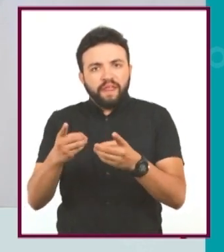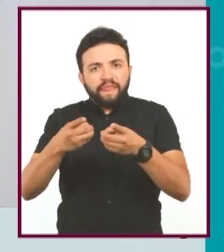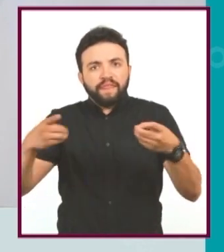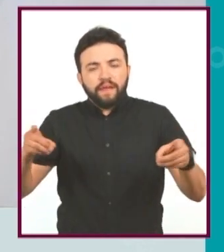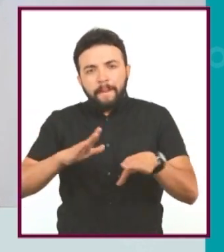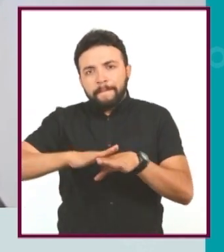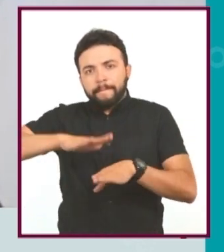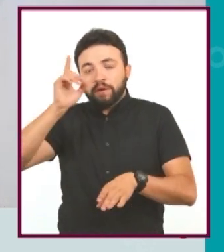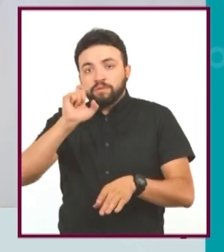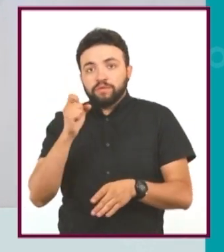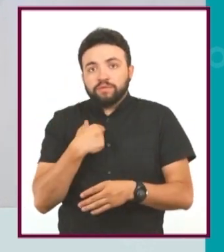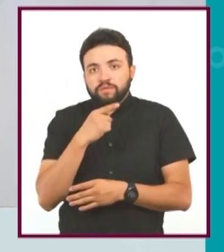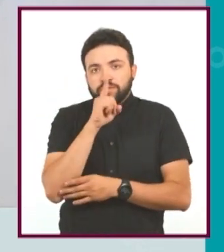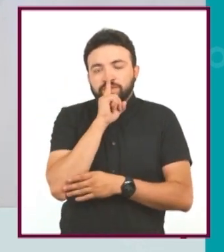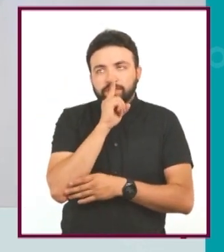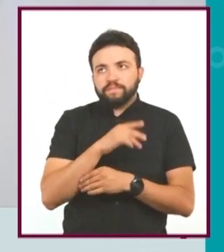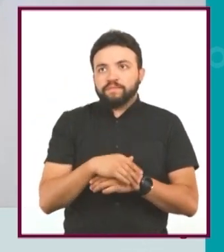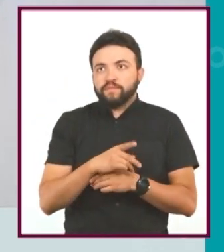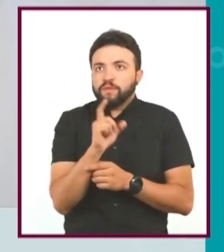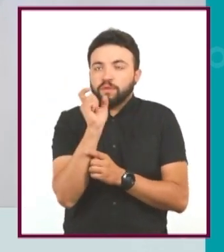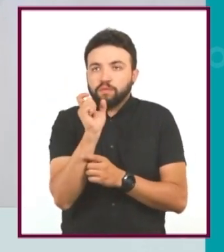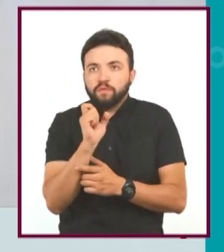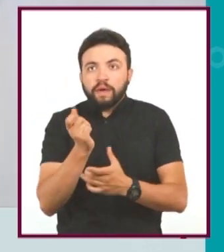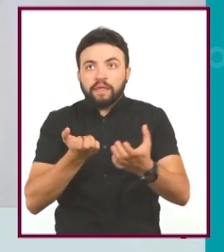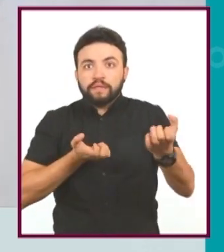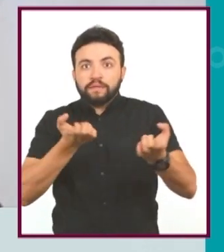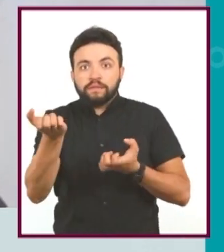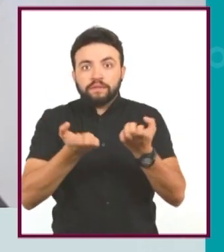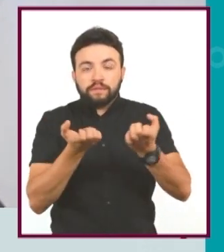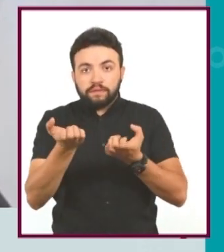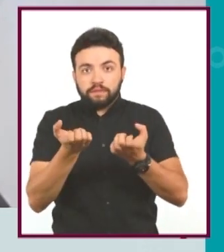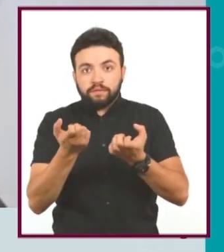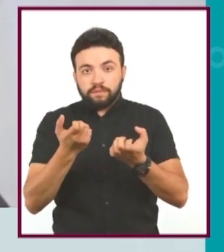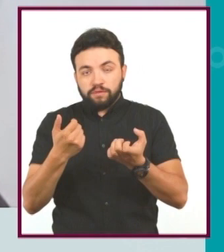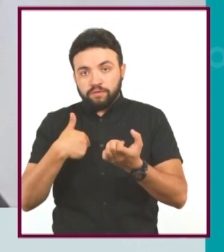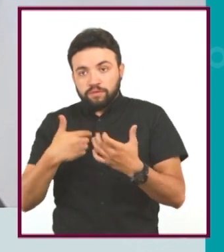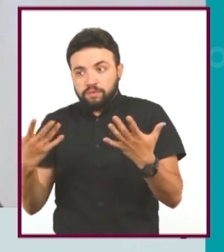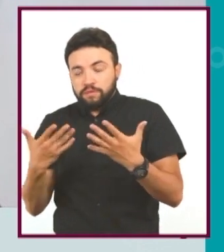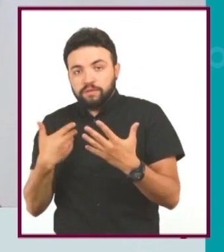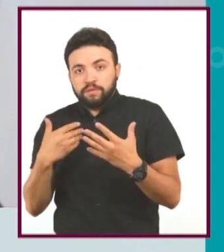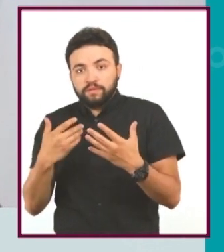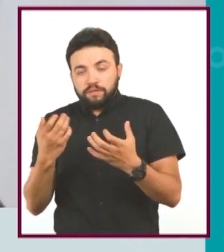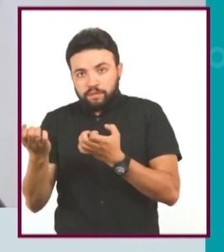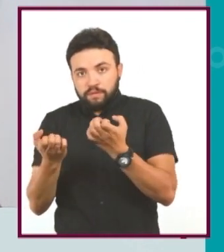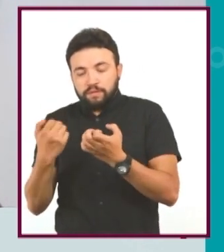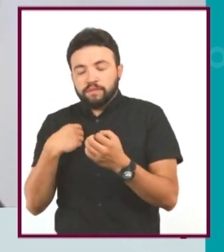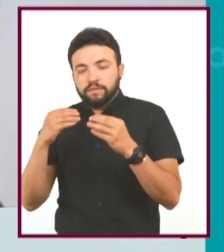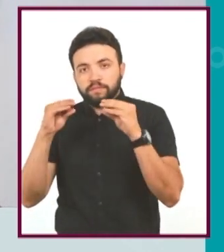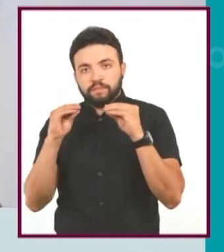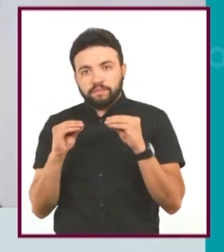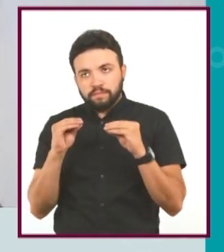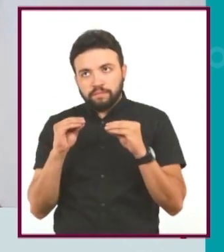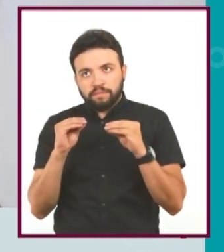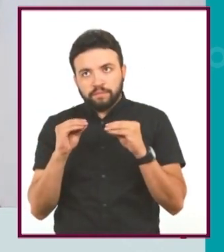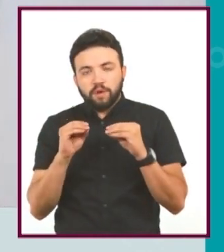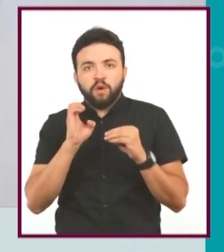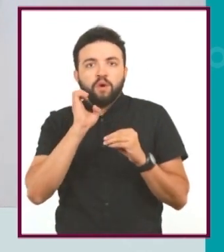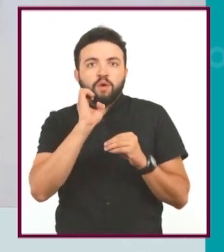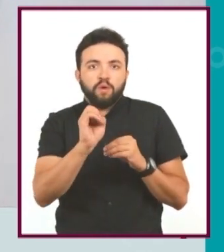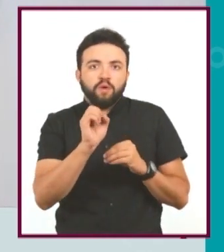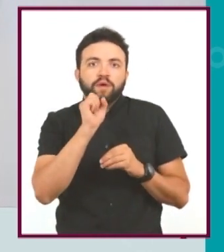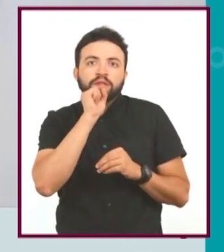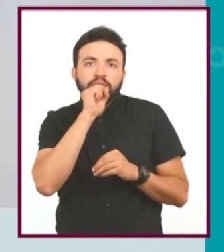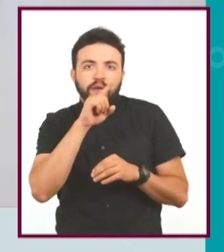Realizar este ejercicio estando en silencio o meditar. También hacer